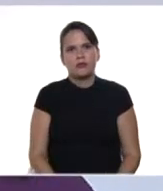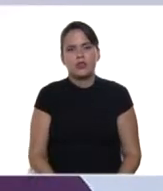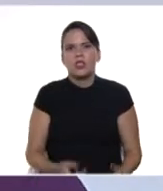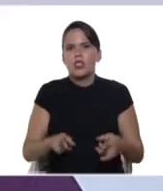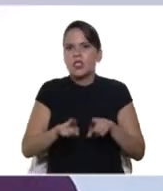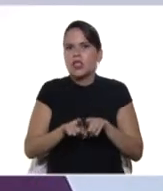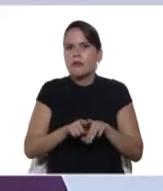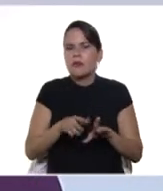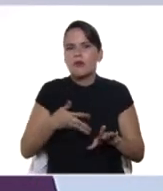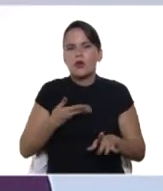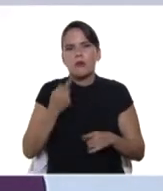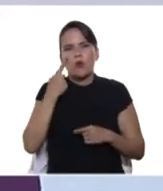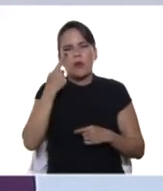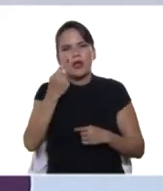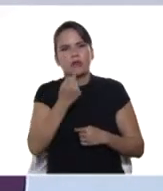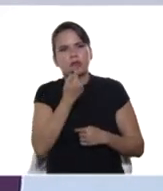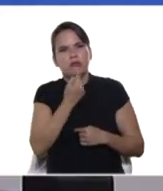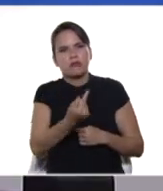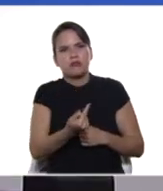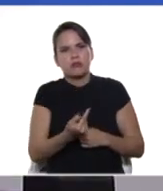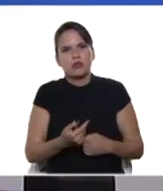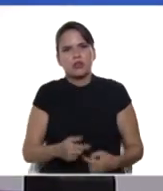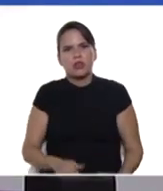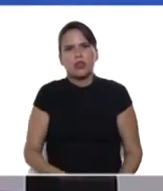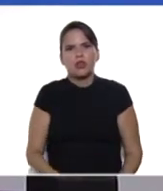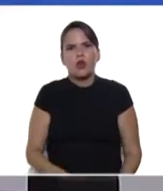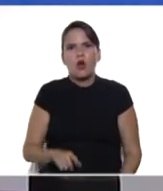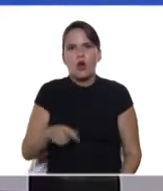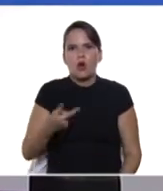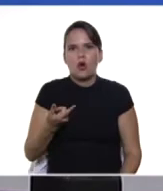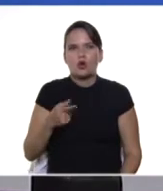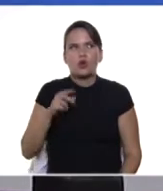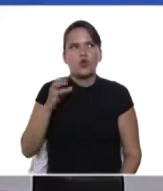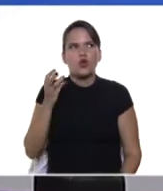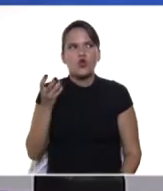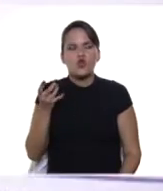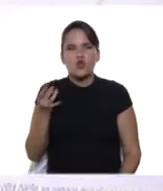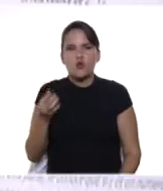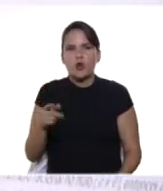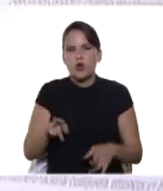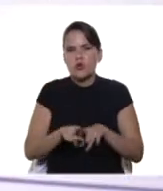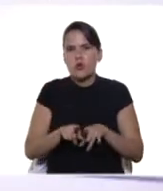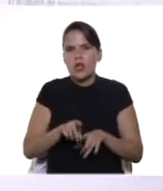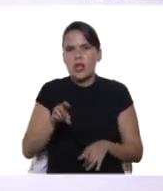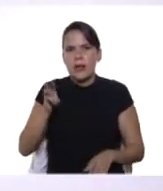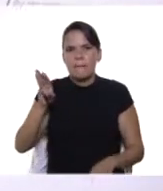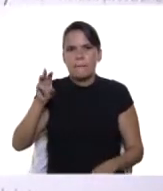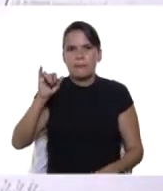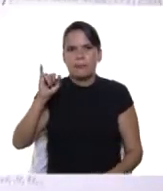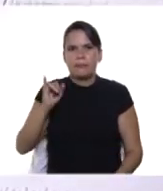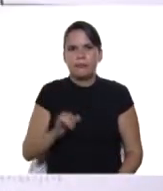También vemos que nos indica otros números irracionales muy importantes.